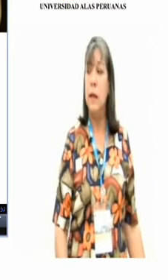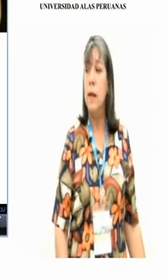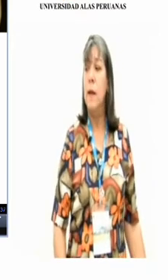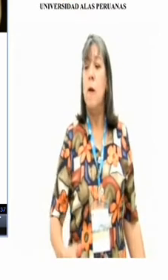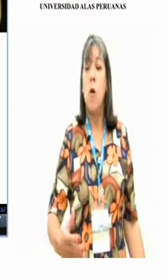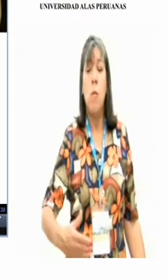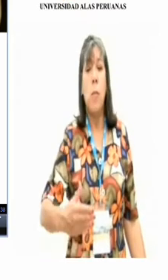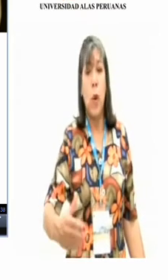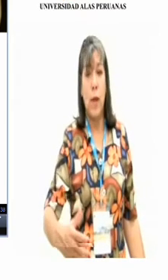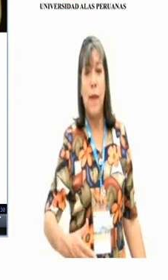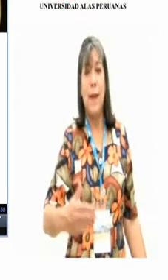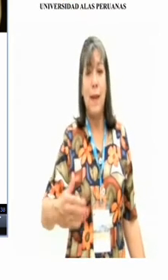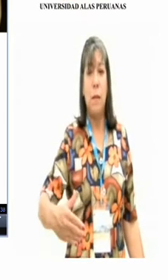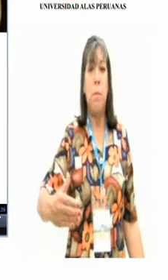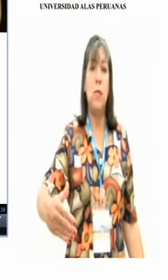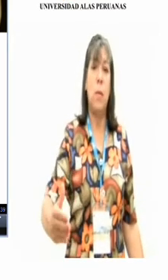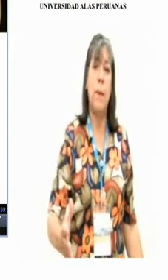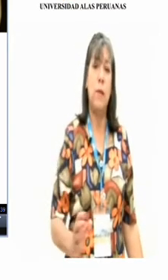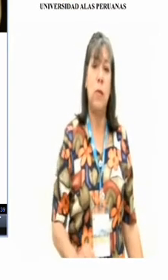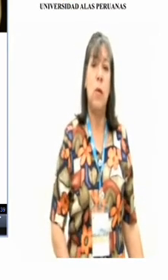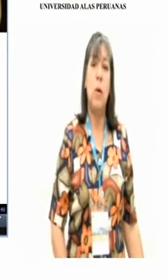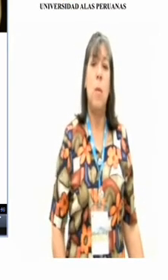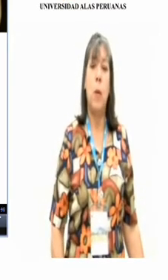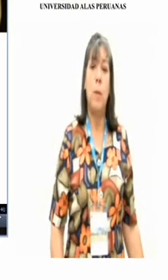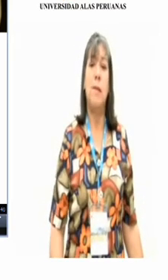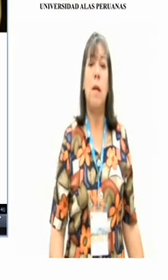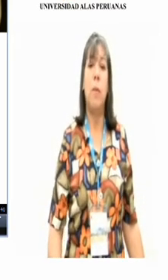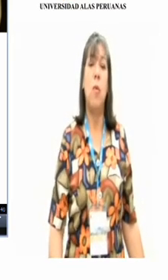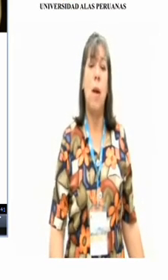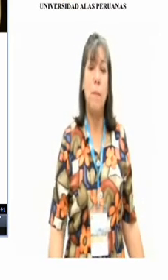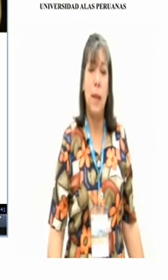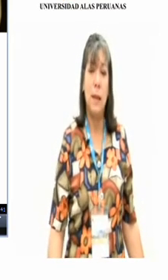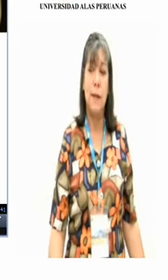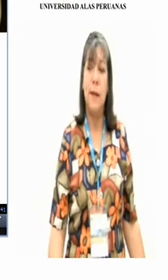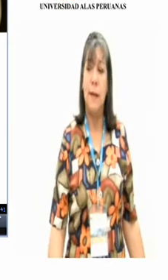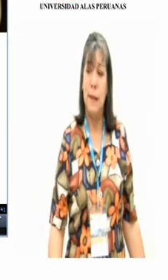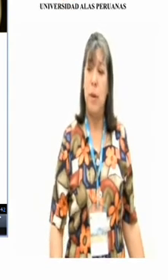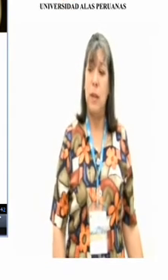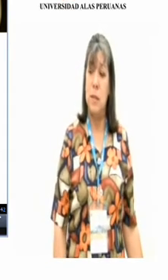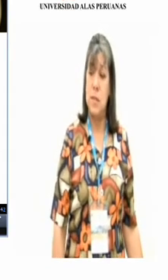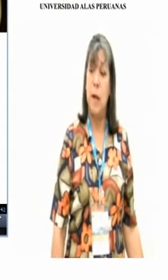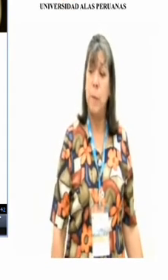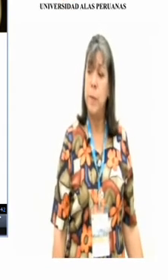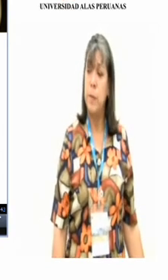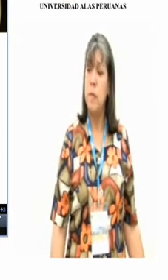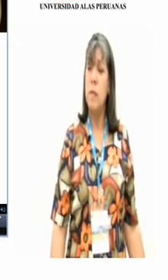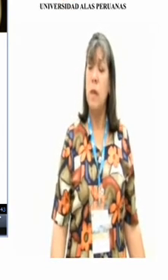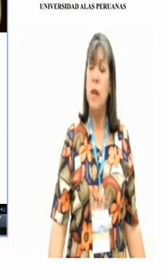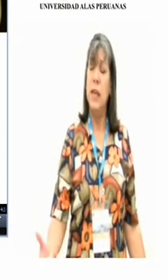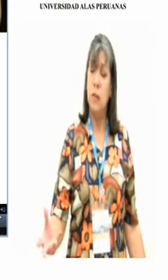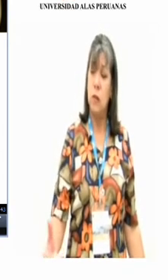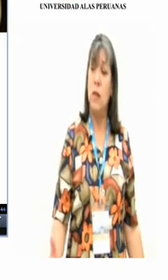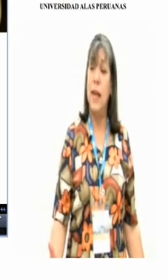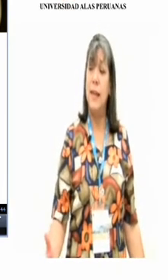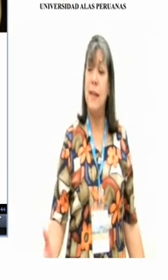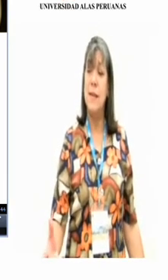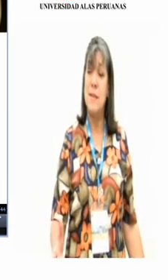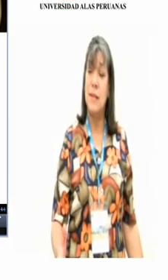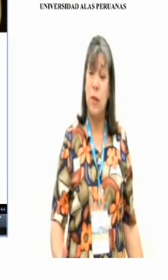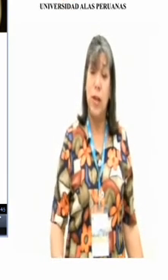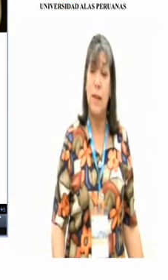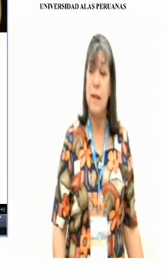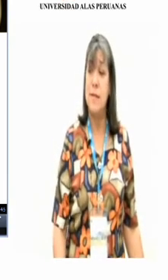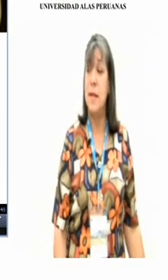al docente cómo puede ir paso a paso propiciar, pues, un ambiente de aprendizaje. Y